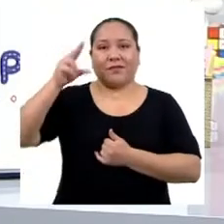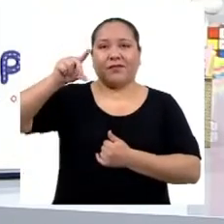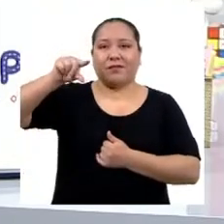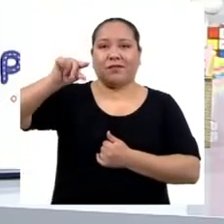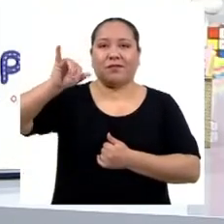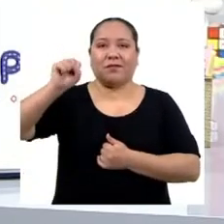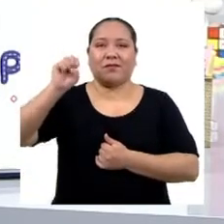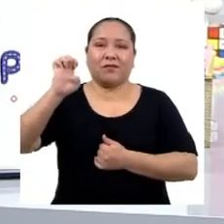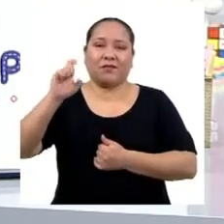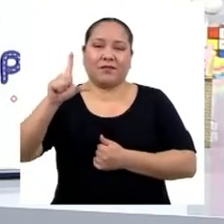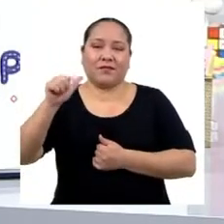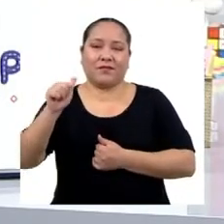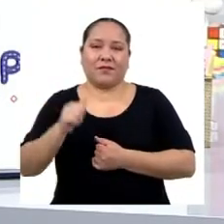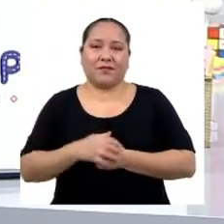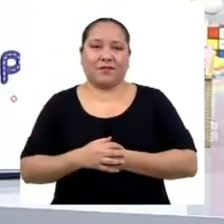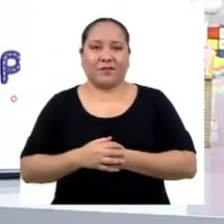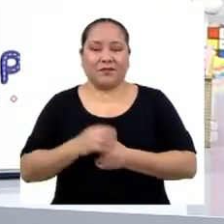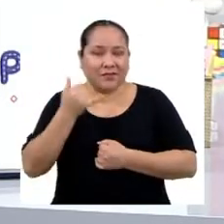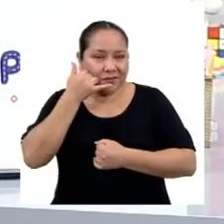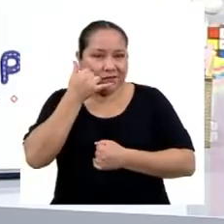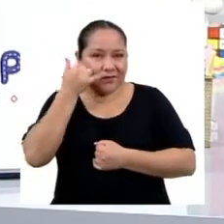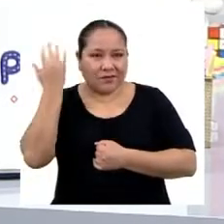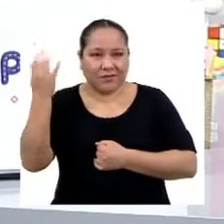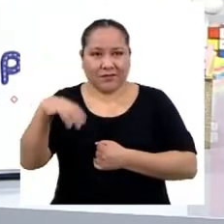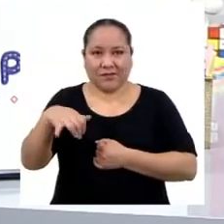Gisela César. Vamos a timbrarle.